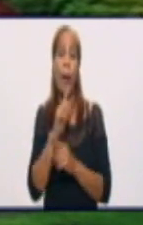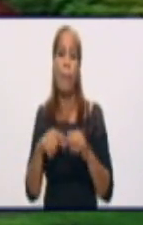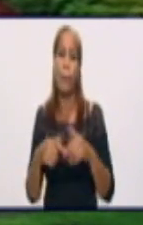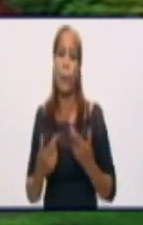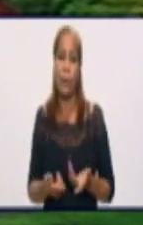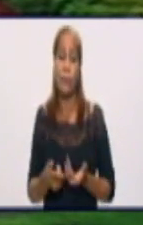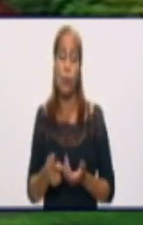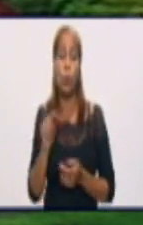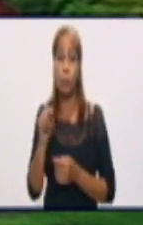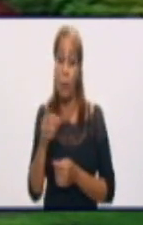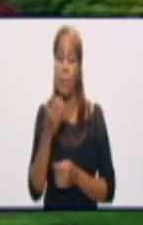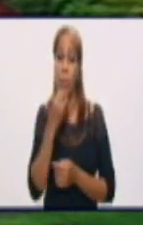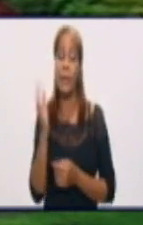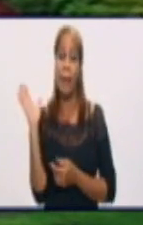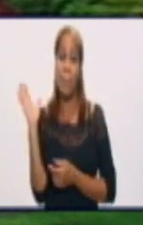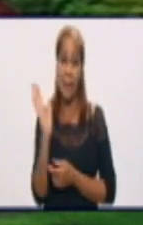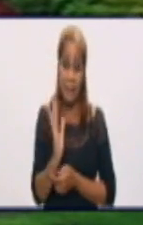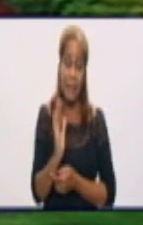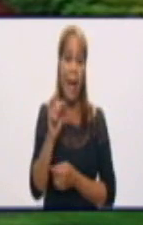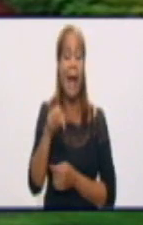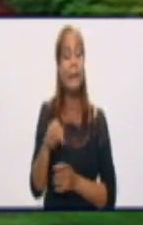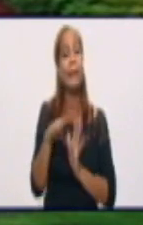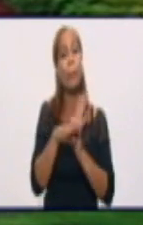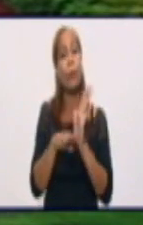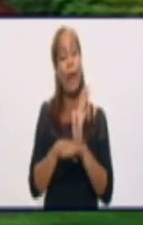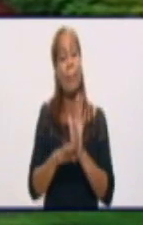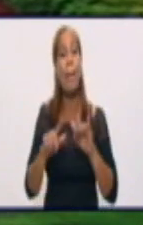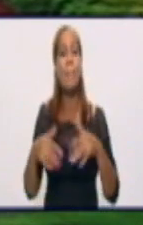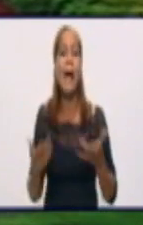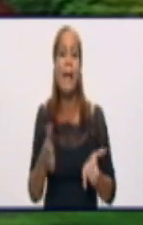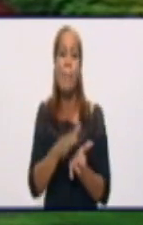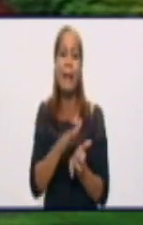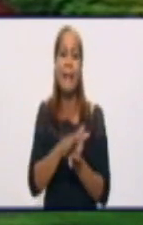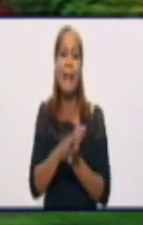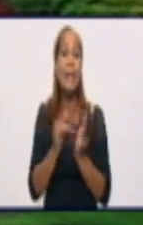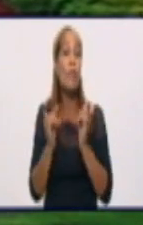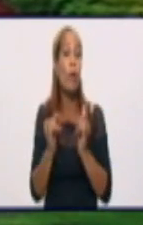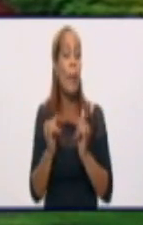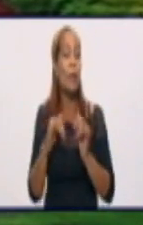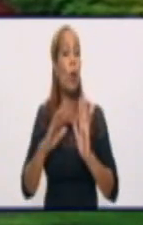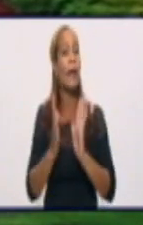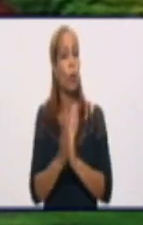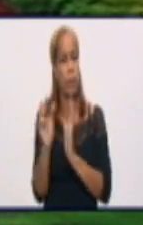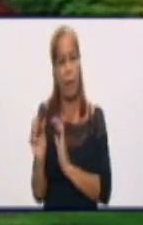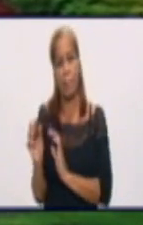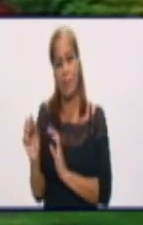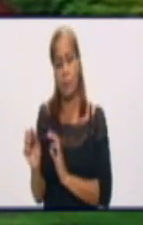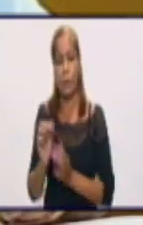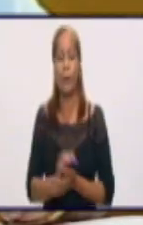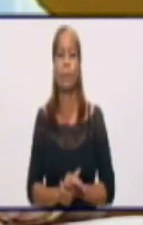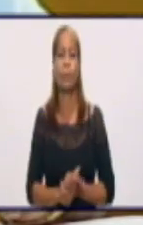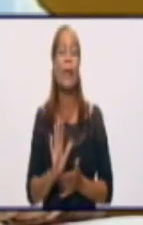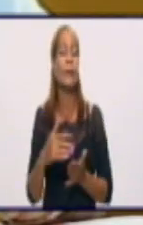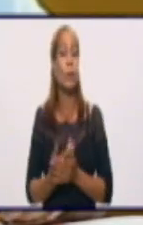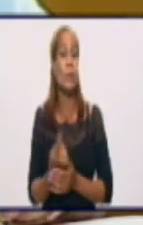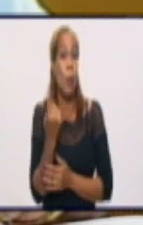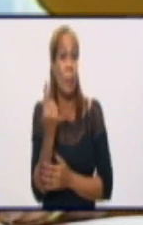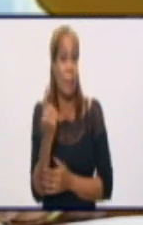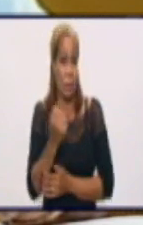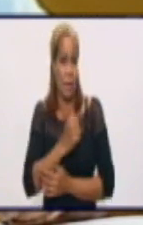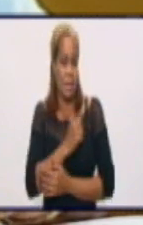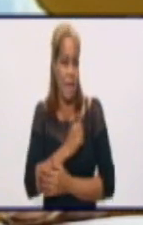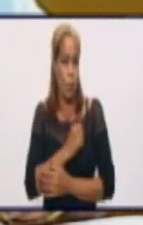alegramos de poder contar con su presencia en el programa para mantener informado a los televidentes si bueno lo primero decir que la parte